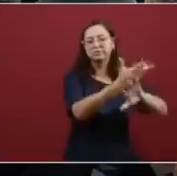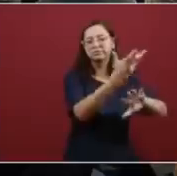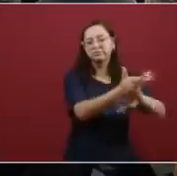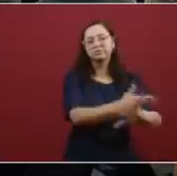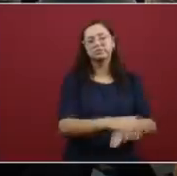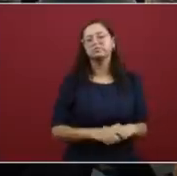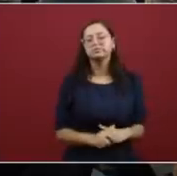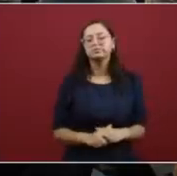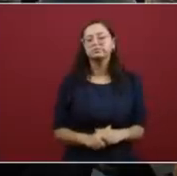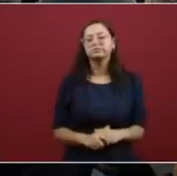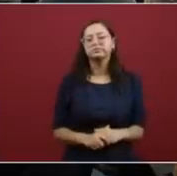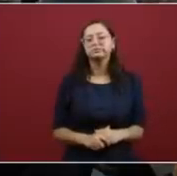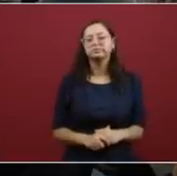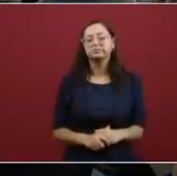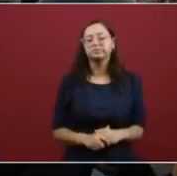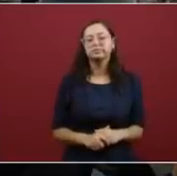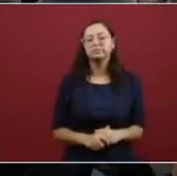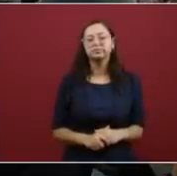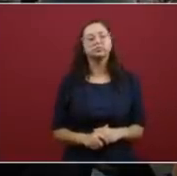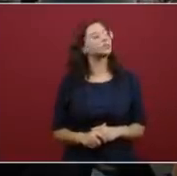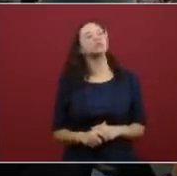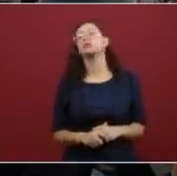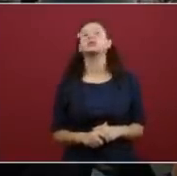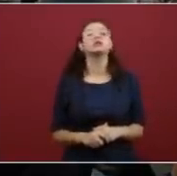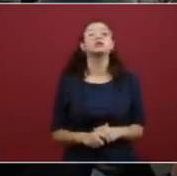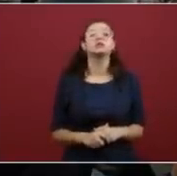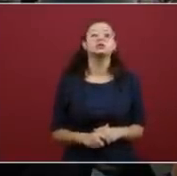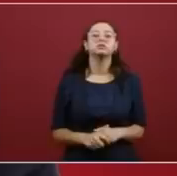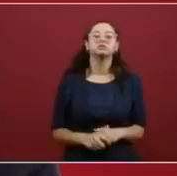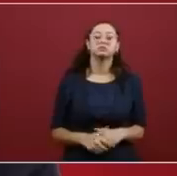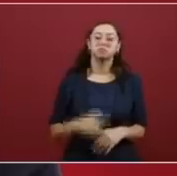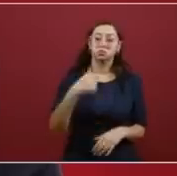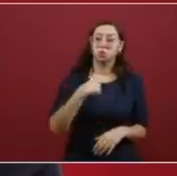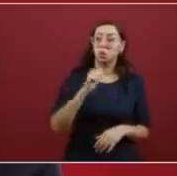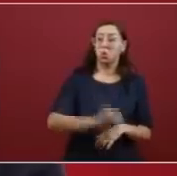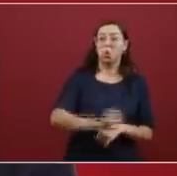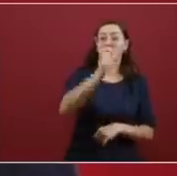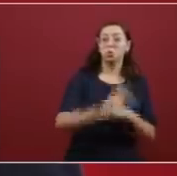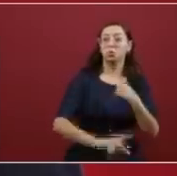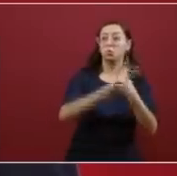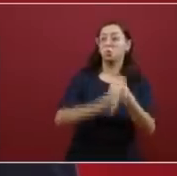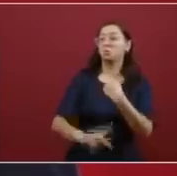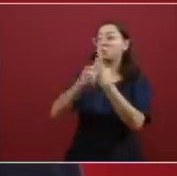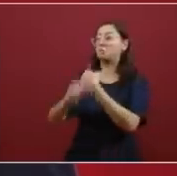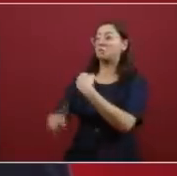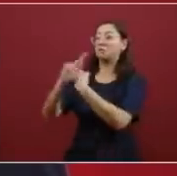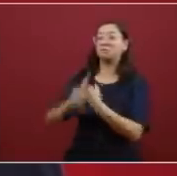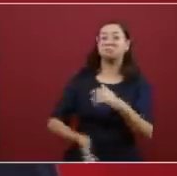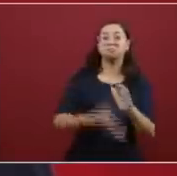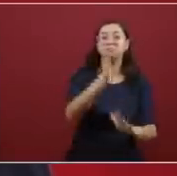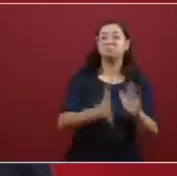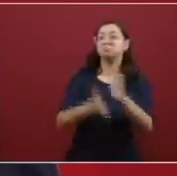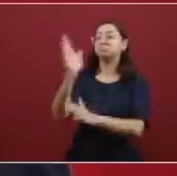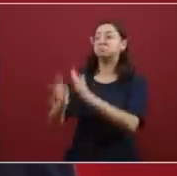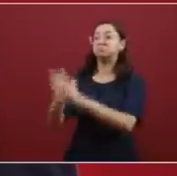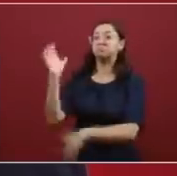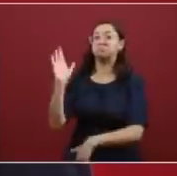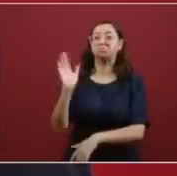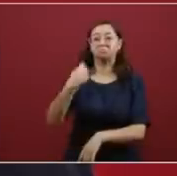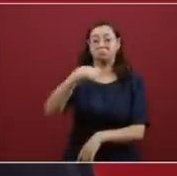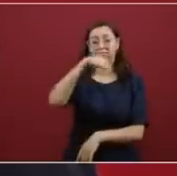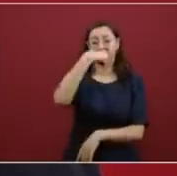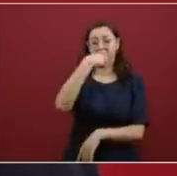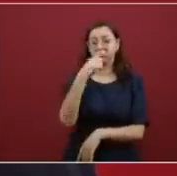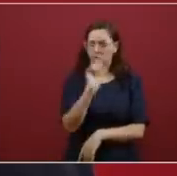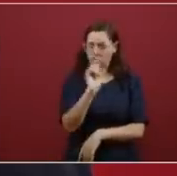Yo he dicho que voy a salir del país si se trata de firmar acuerdos